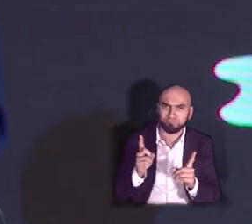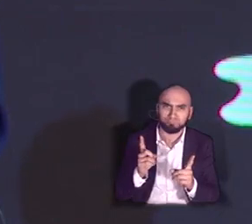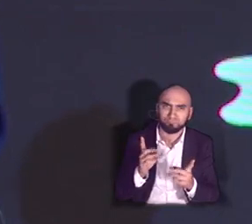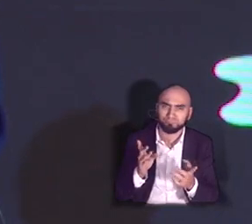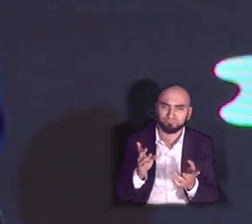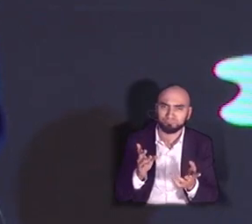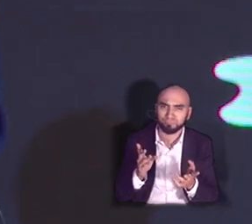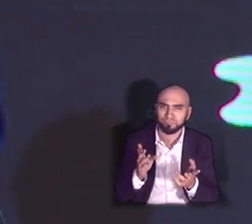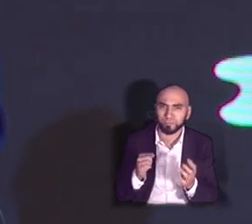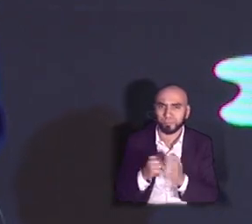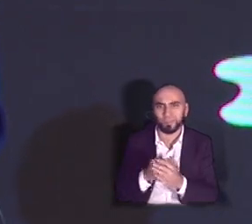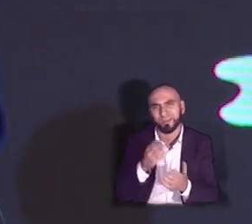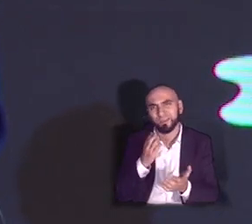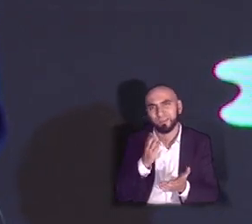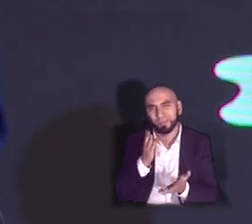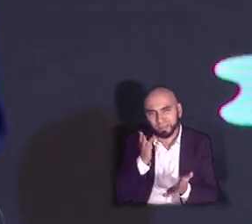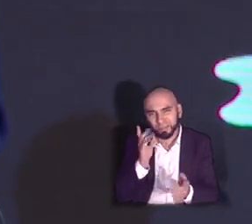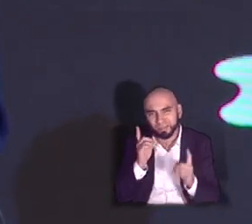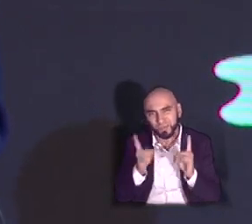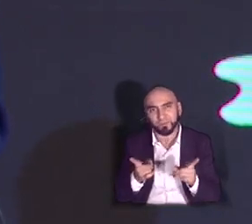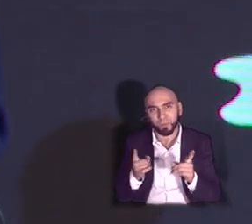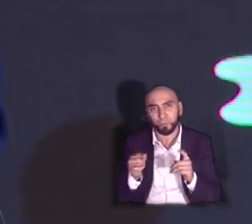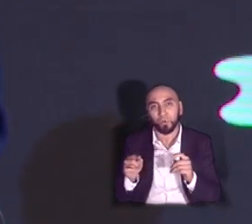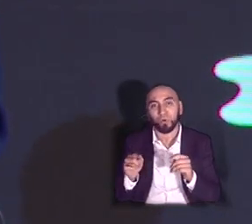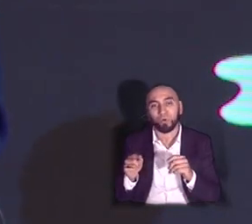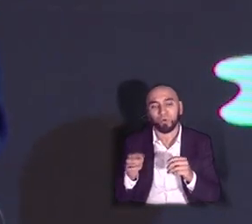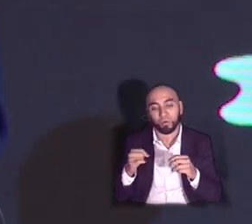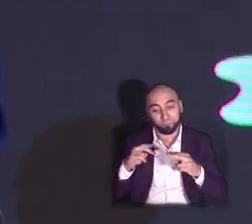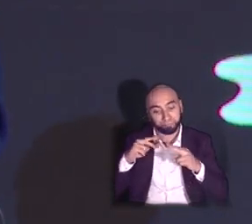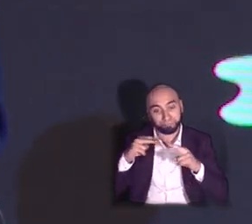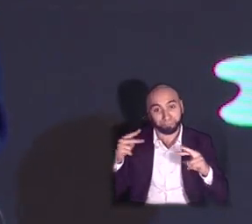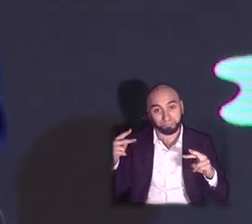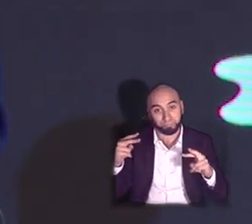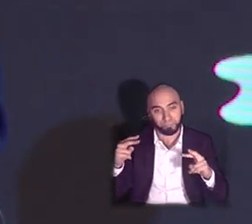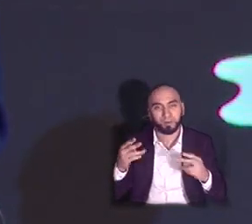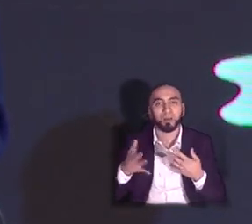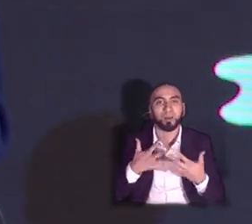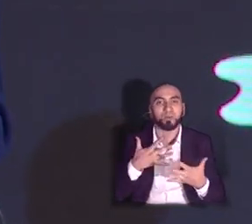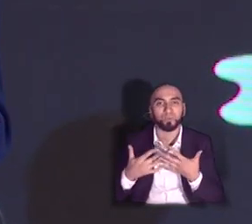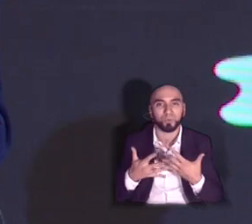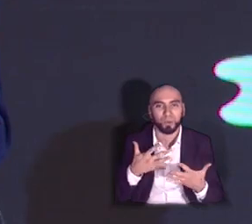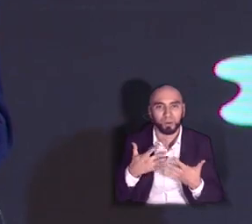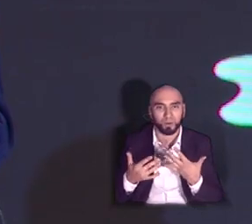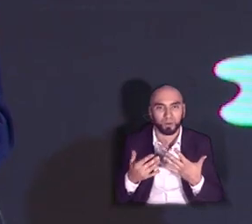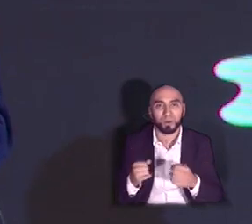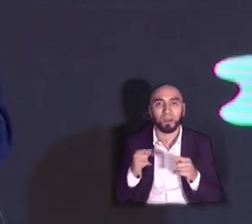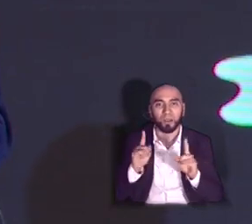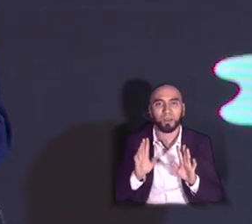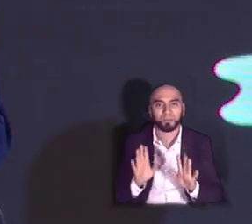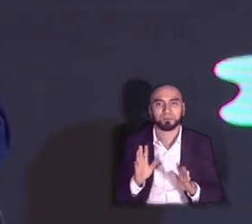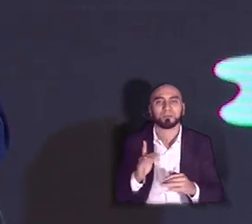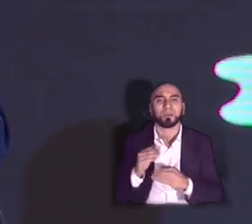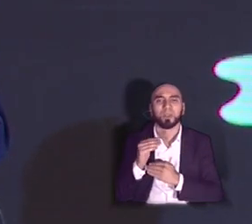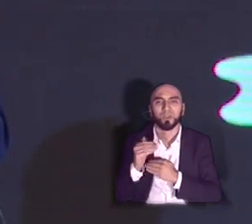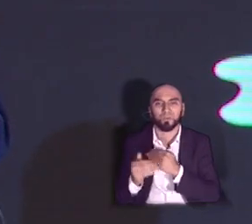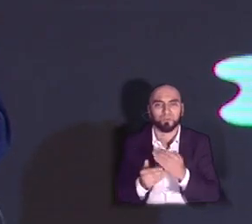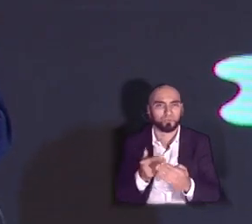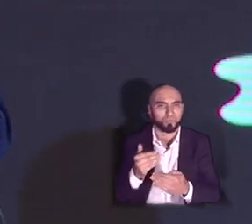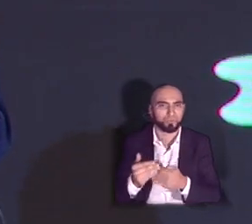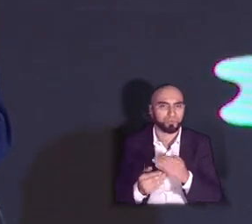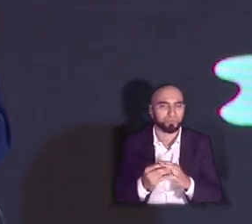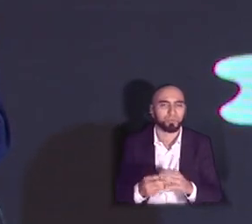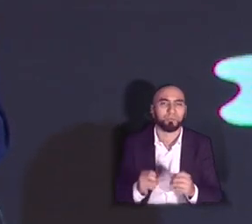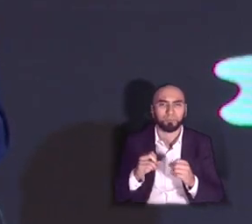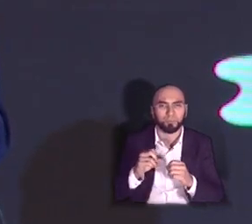una selección natural, gradual, paso por paso, que es progresivo inherentemente. Y algo